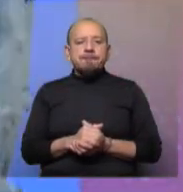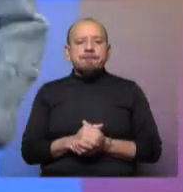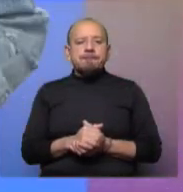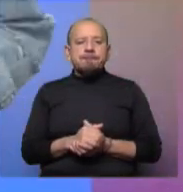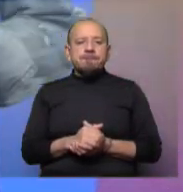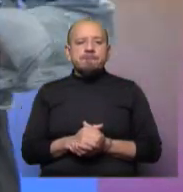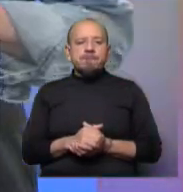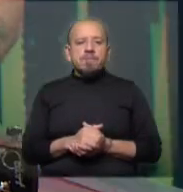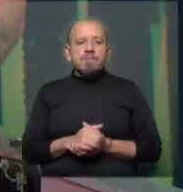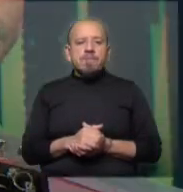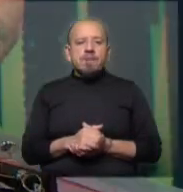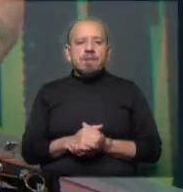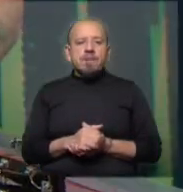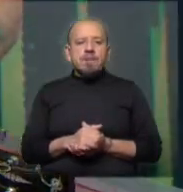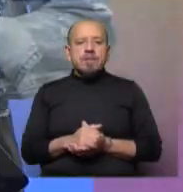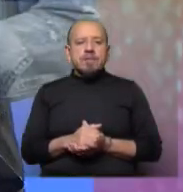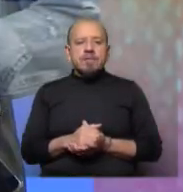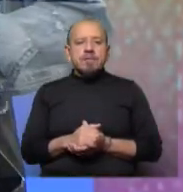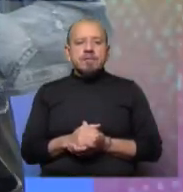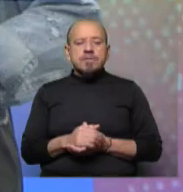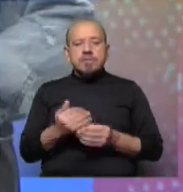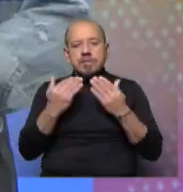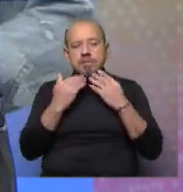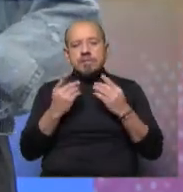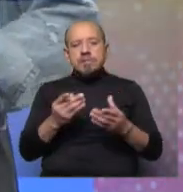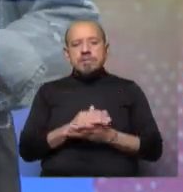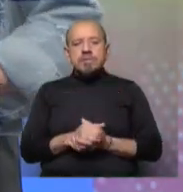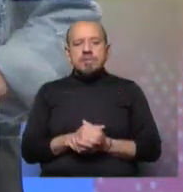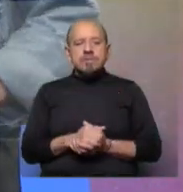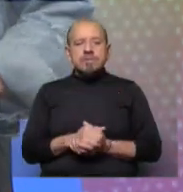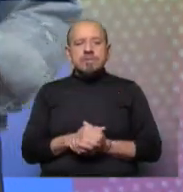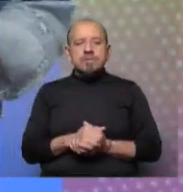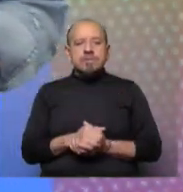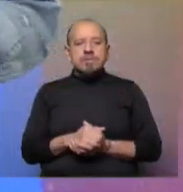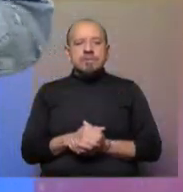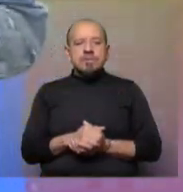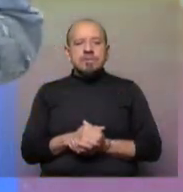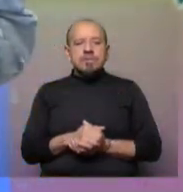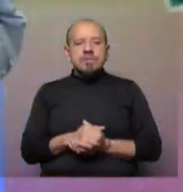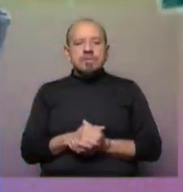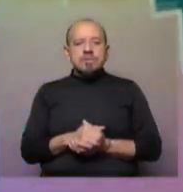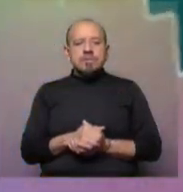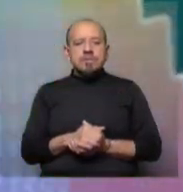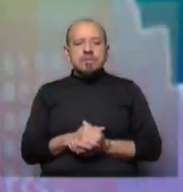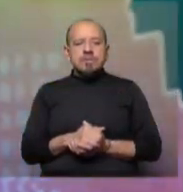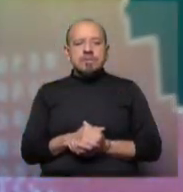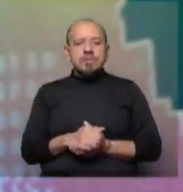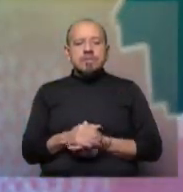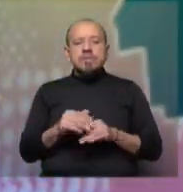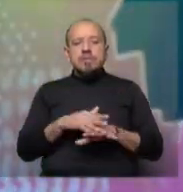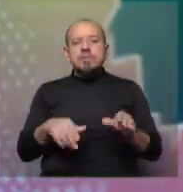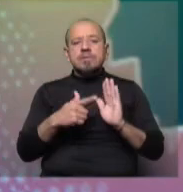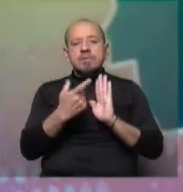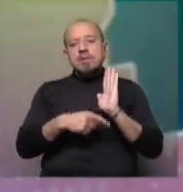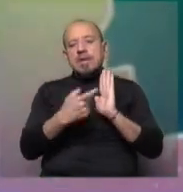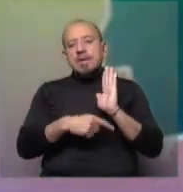Chiquilines. Placerazo. Muchísimas gracias. Muchas gracias a ustedes. De verdad. Bueno, nos queda... Fíjense en las redes, en el Instagram, en